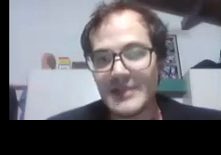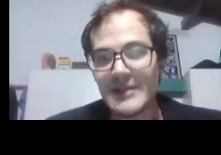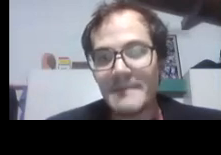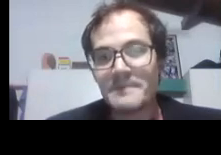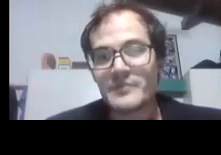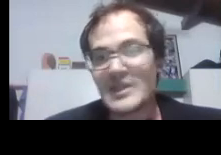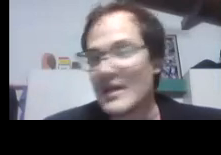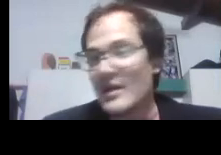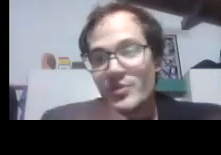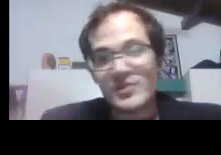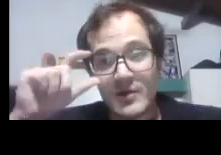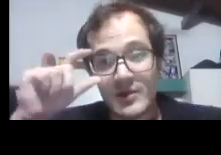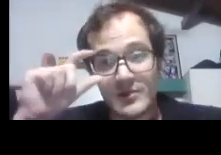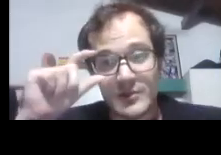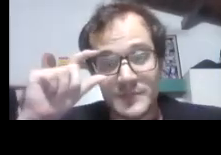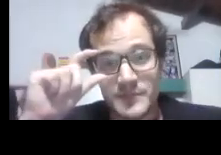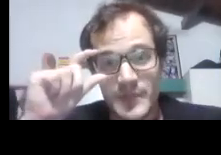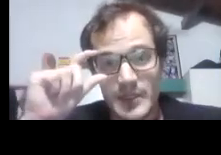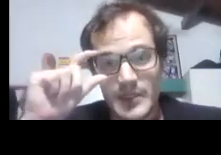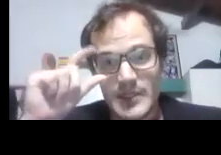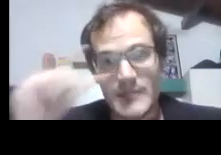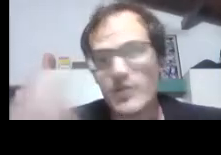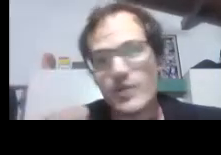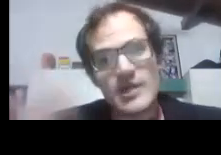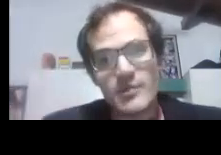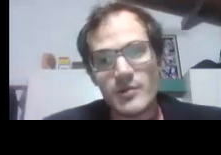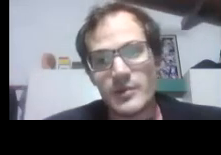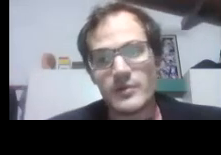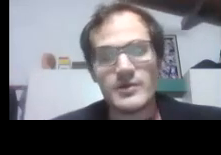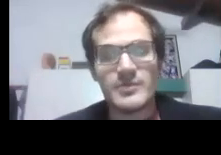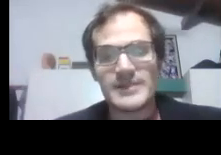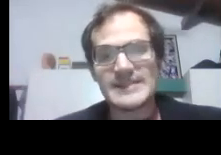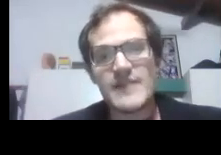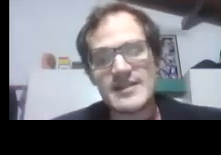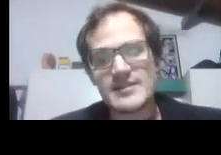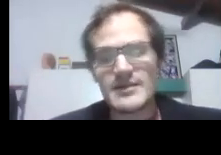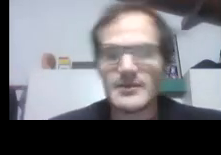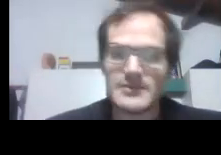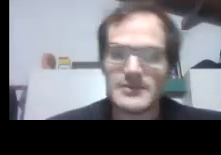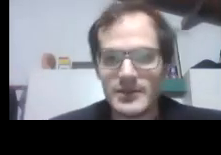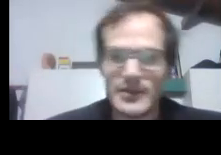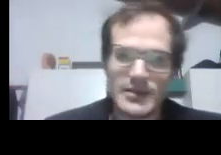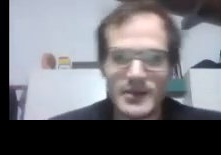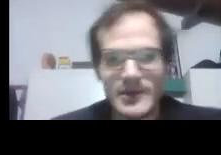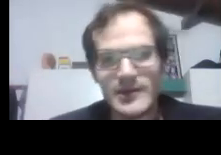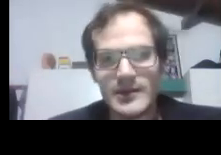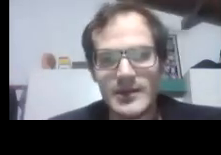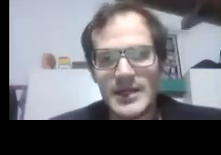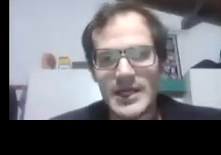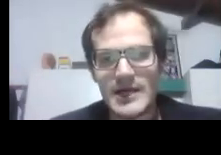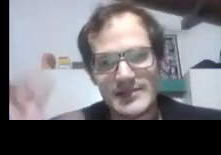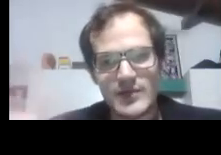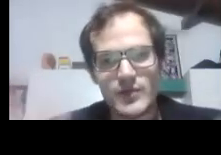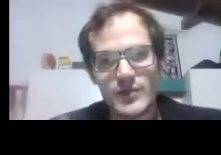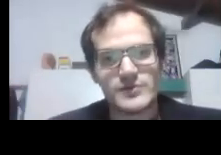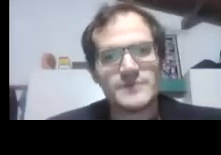la Plata, y acá los próceres no tenían mucho problema con eso. La mayoría, por lo menos, ¿verdad? Parece que Francia sí le generaba,